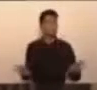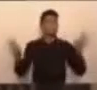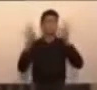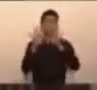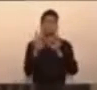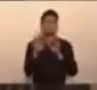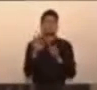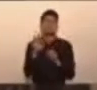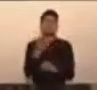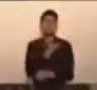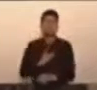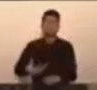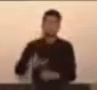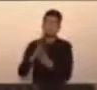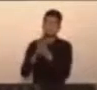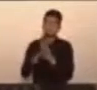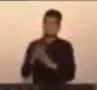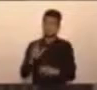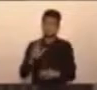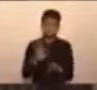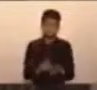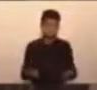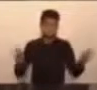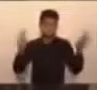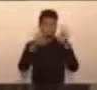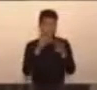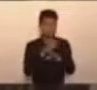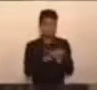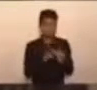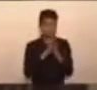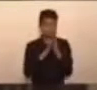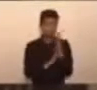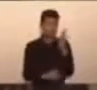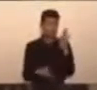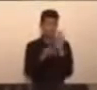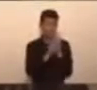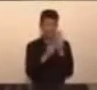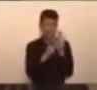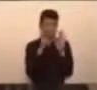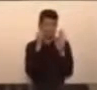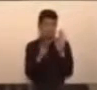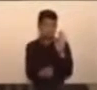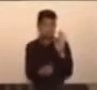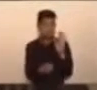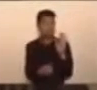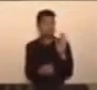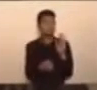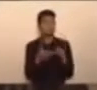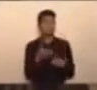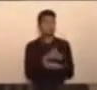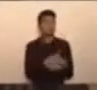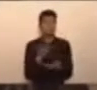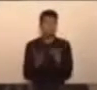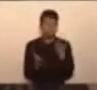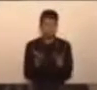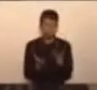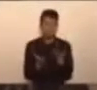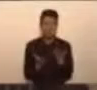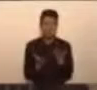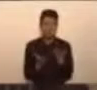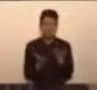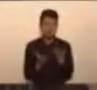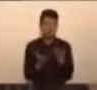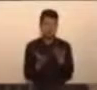señor presidente. Inicialmente lo que establecía la ley era que de acuerdo al monto